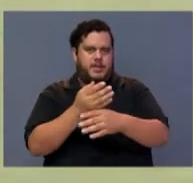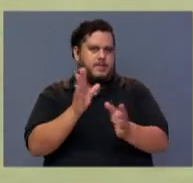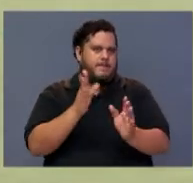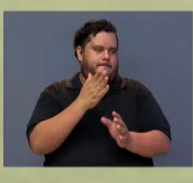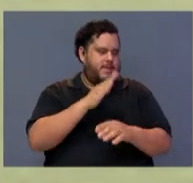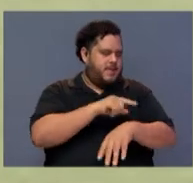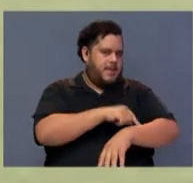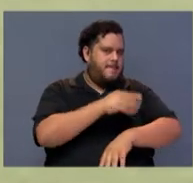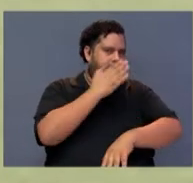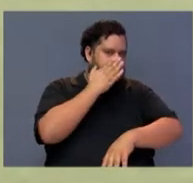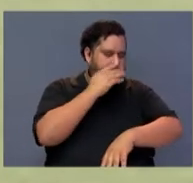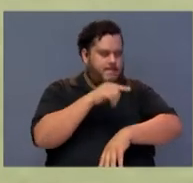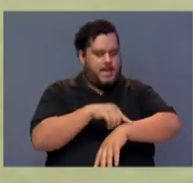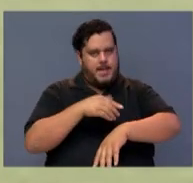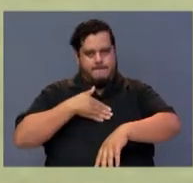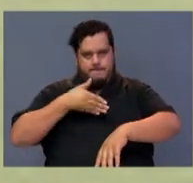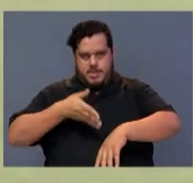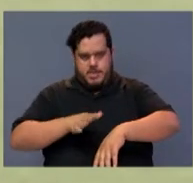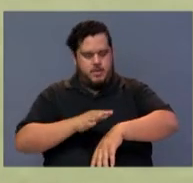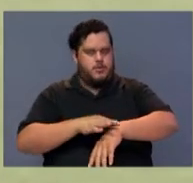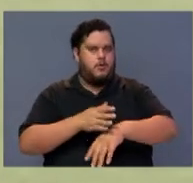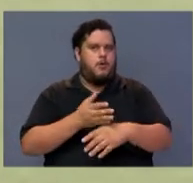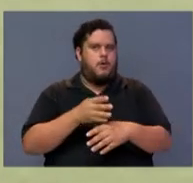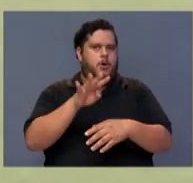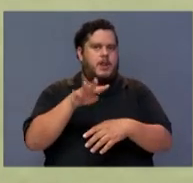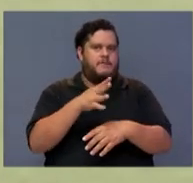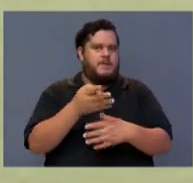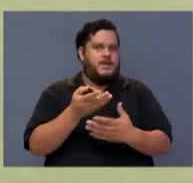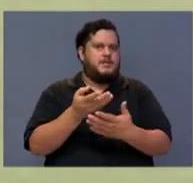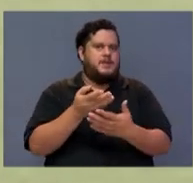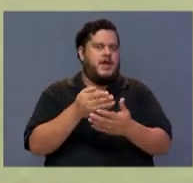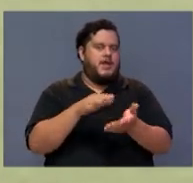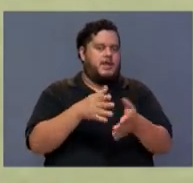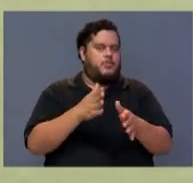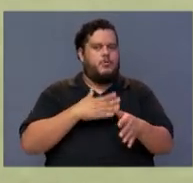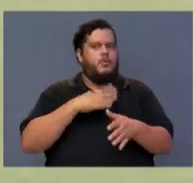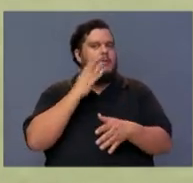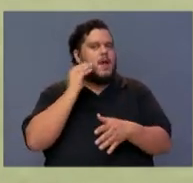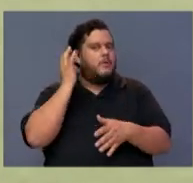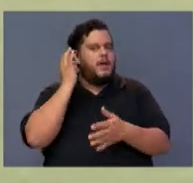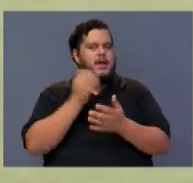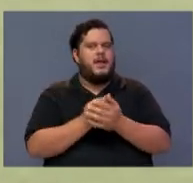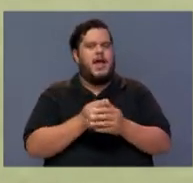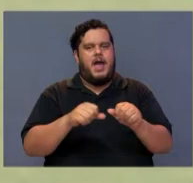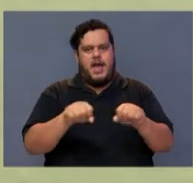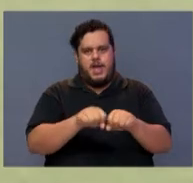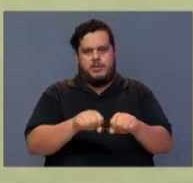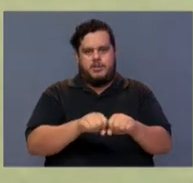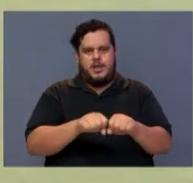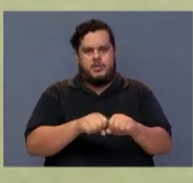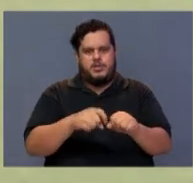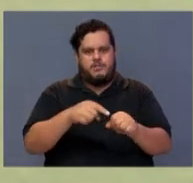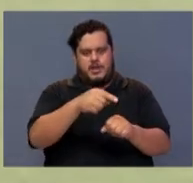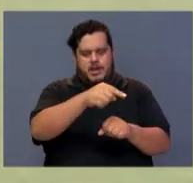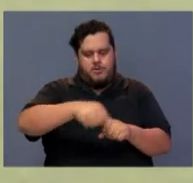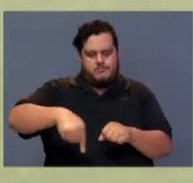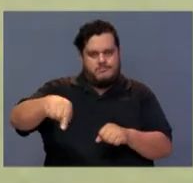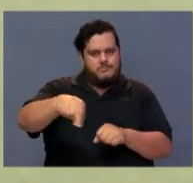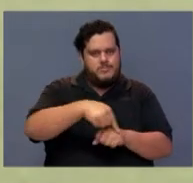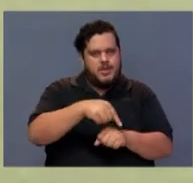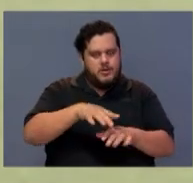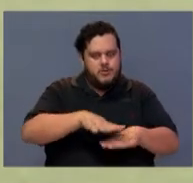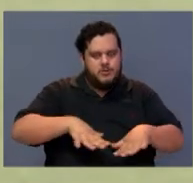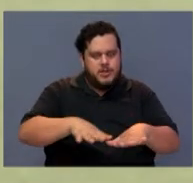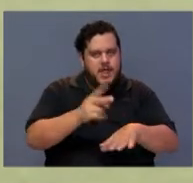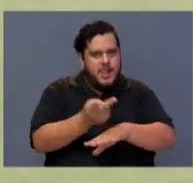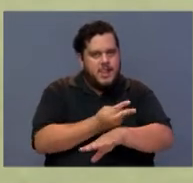mi abuela, mi hijo, la fecha en que nació mi hijo, la fecha en que murió mi abuela, a los tacos y hago una cruz en la cancha siempre. Siento que es una forma